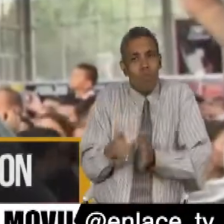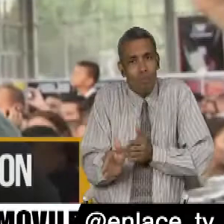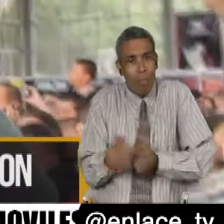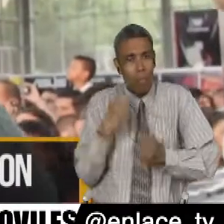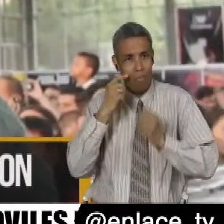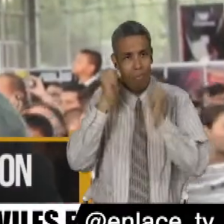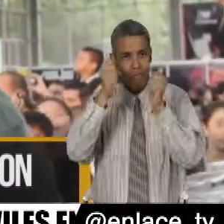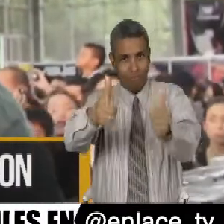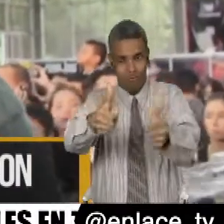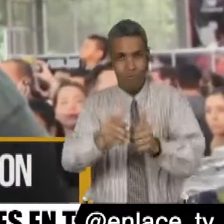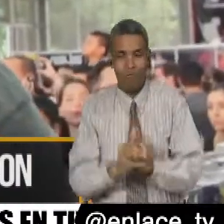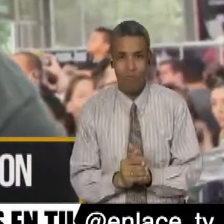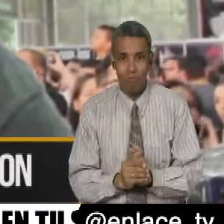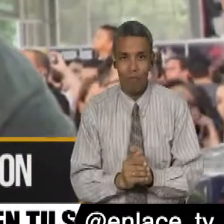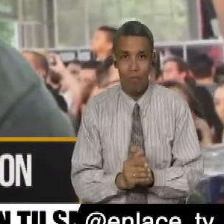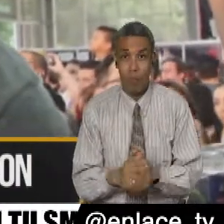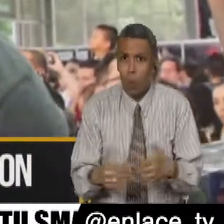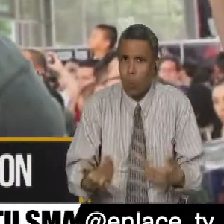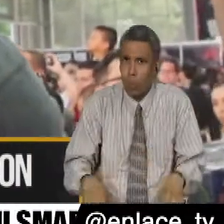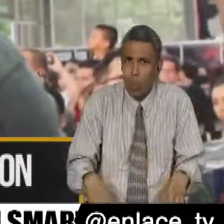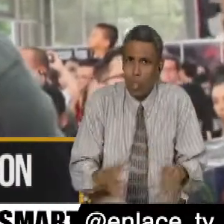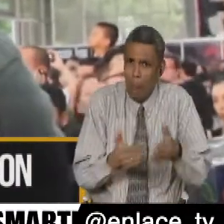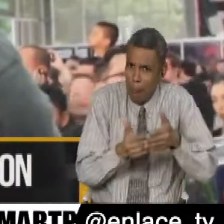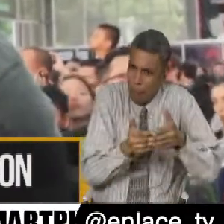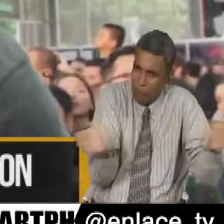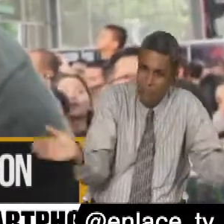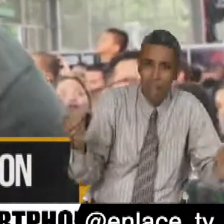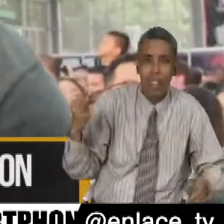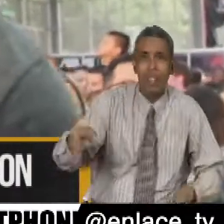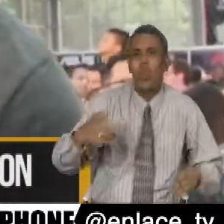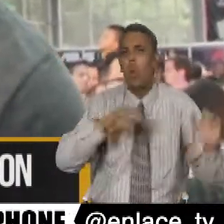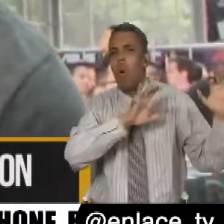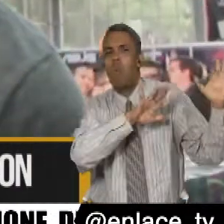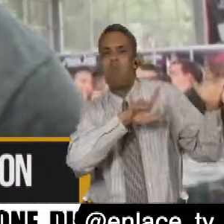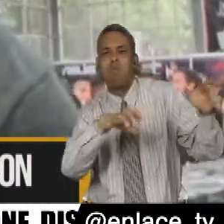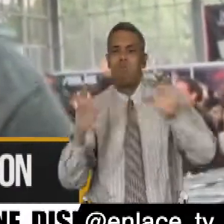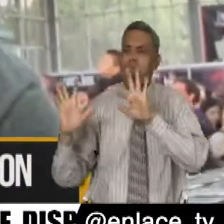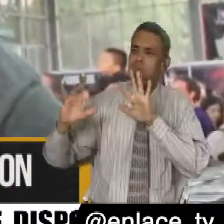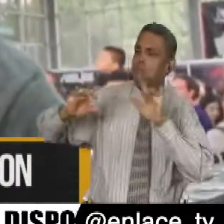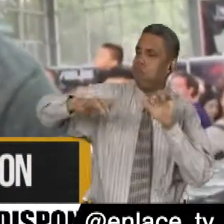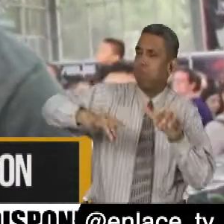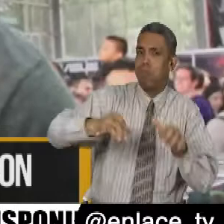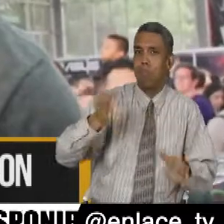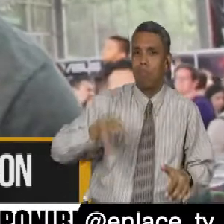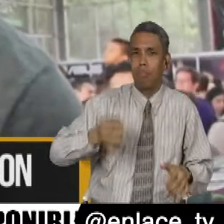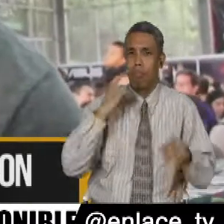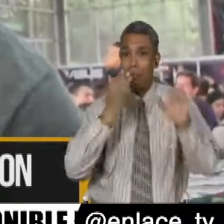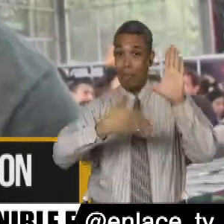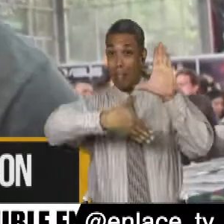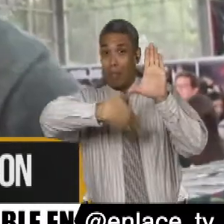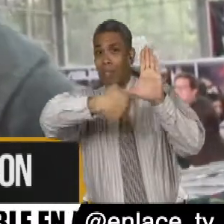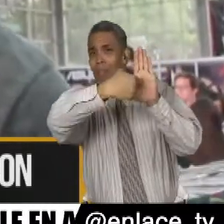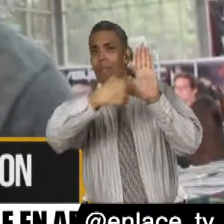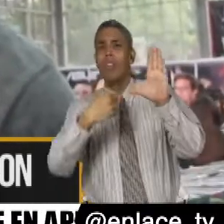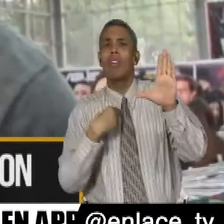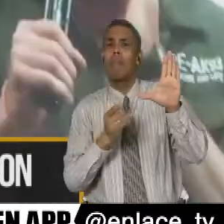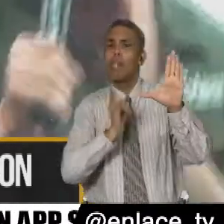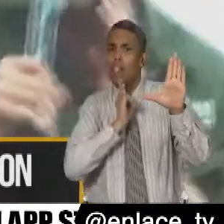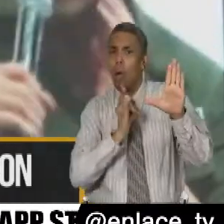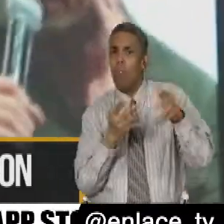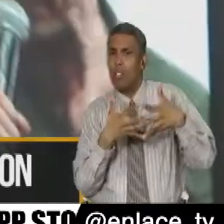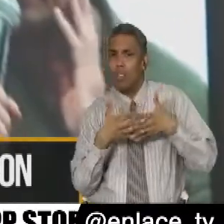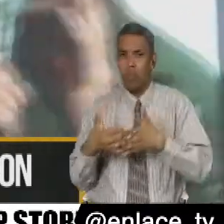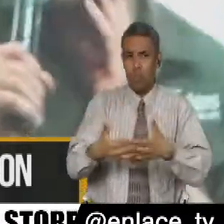espectacular va a abrir muchas puertas para seguir teniendo personalidades de la talla de actores de juego de tronos hasta colombia